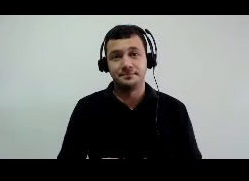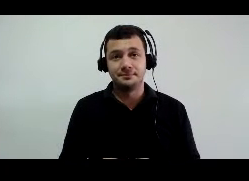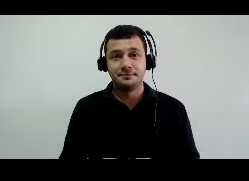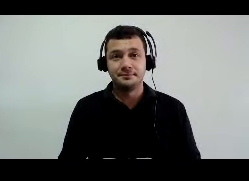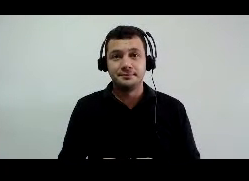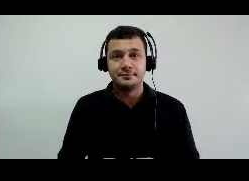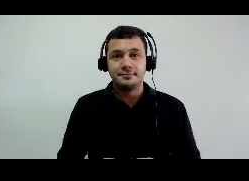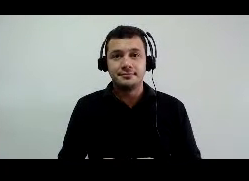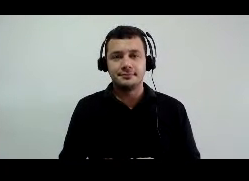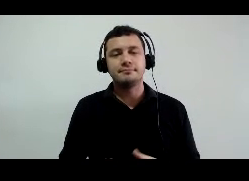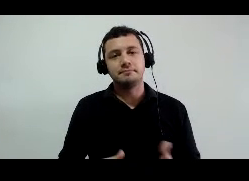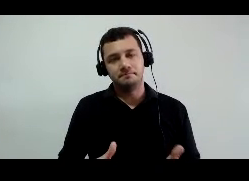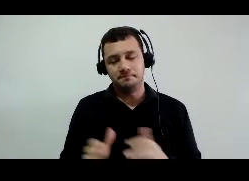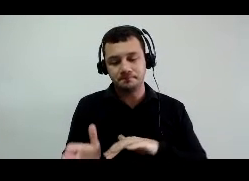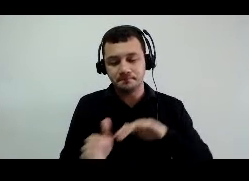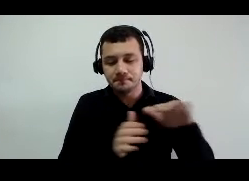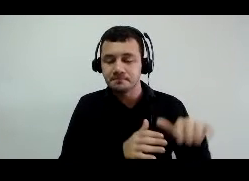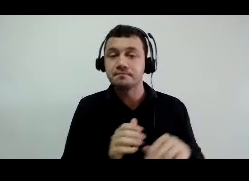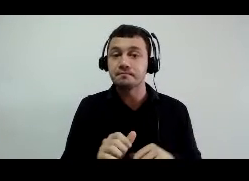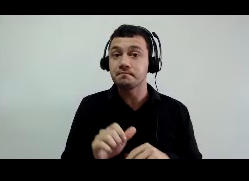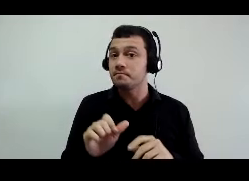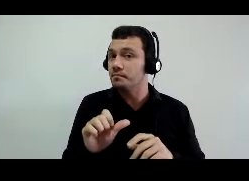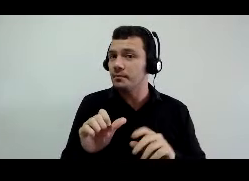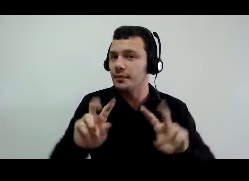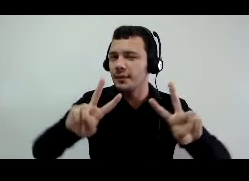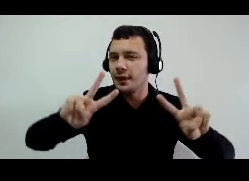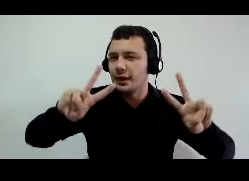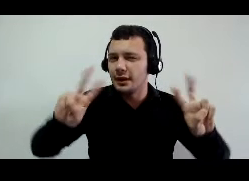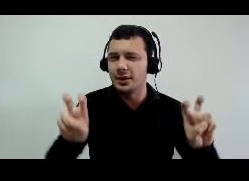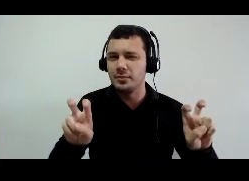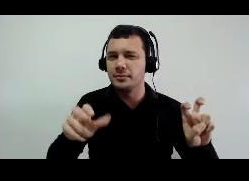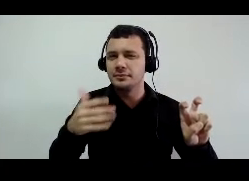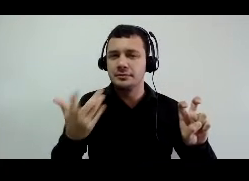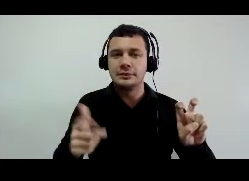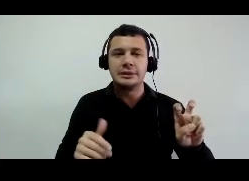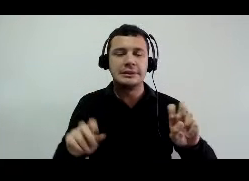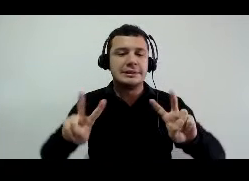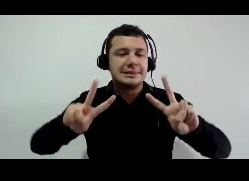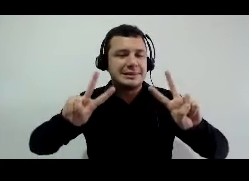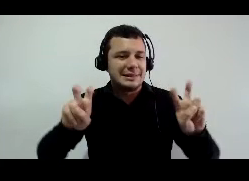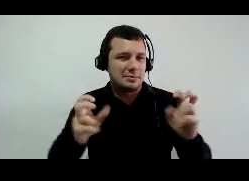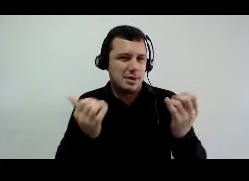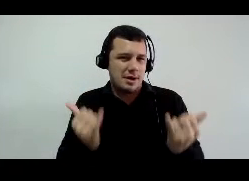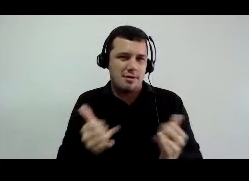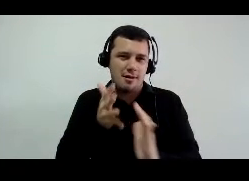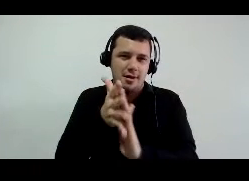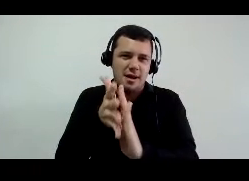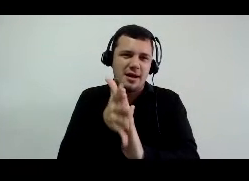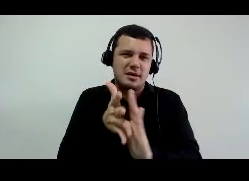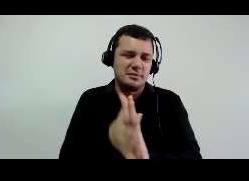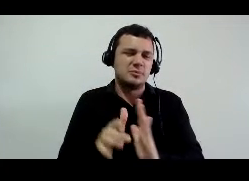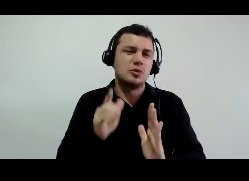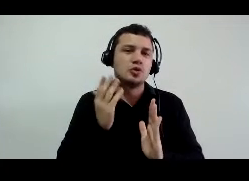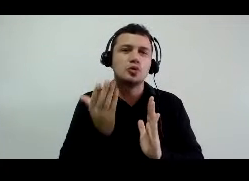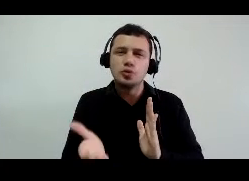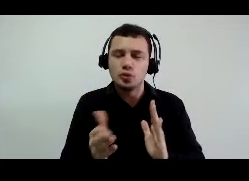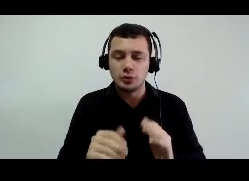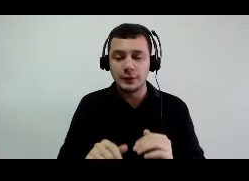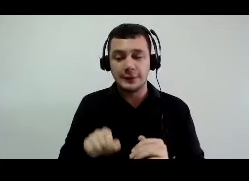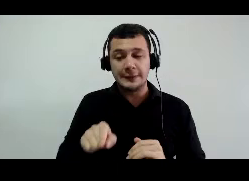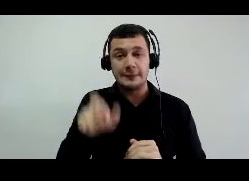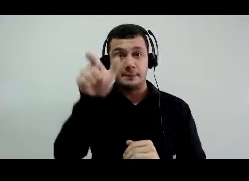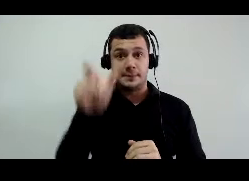Bueno, entonces el otro tema que vamos a tocar, que no es un tema independiente y que es lo que tiene que ver con la seguridad del